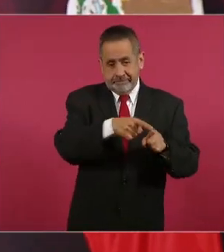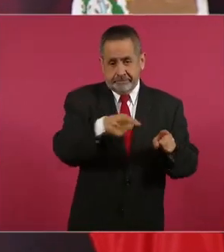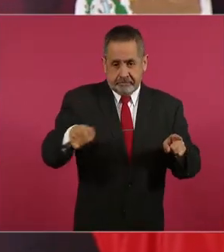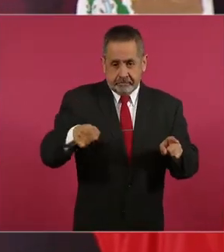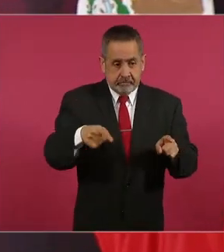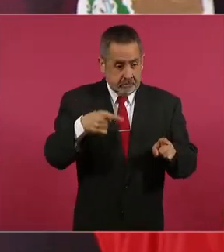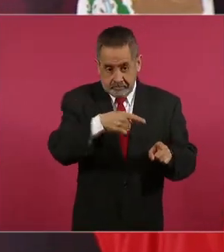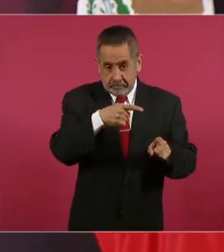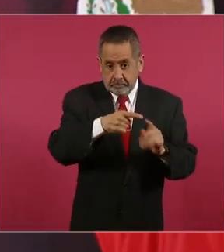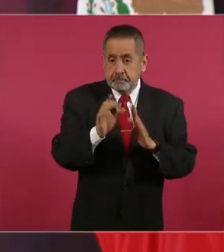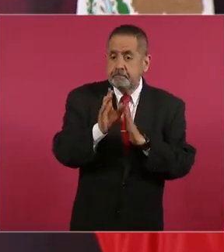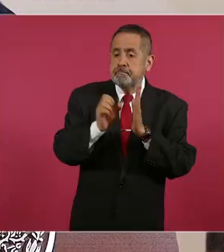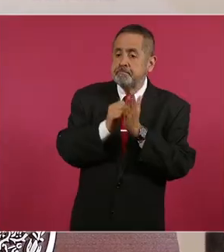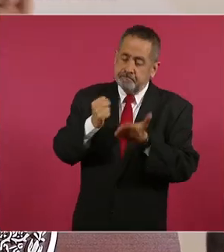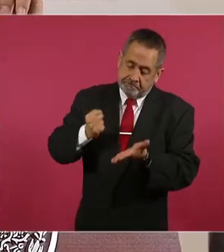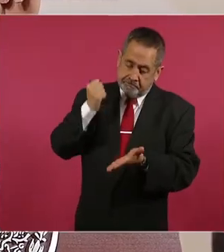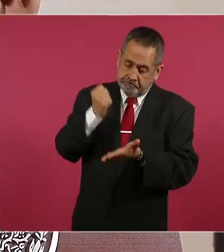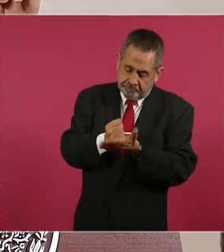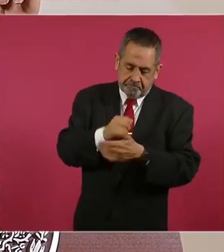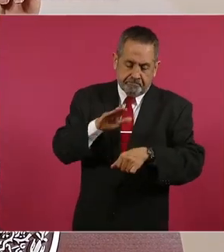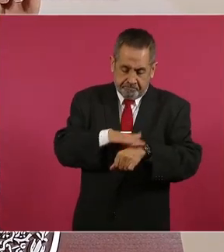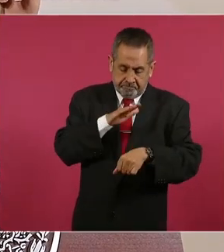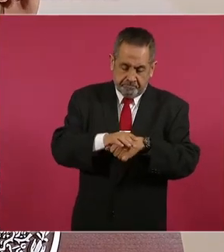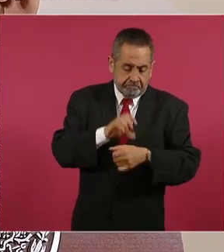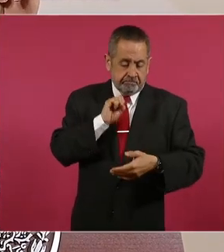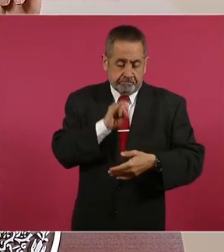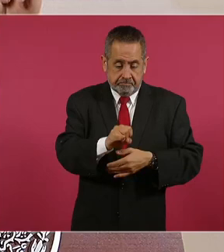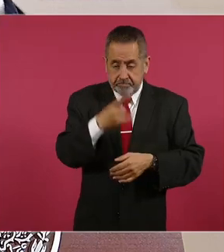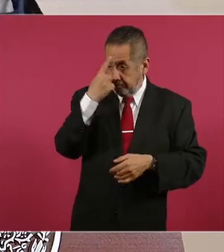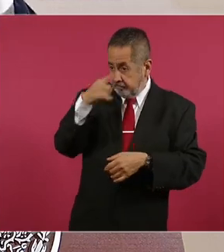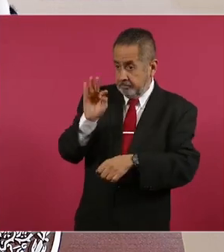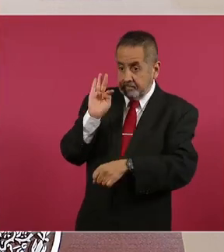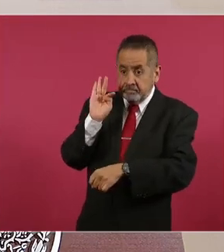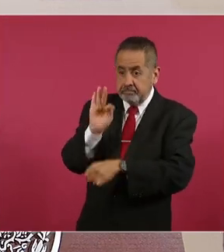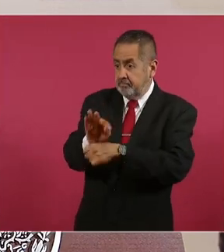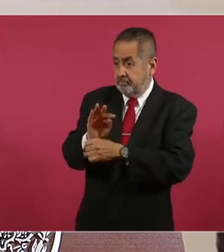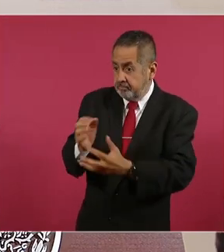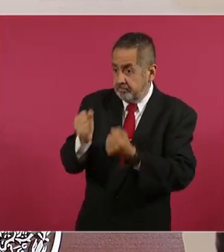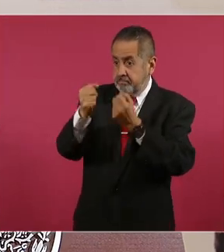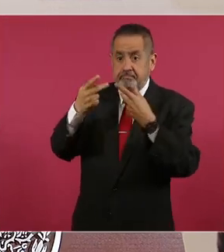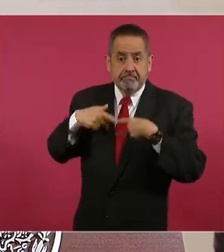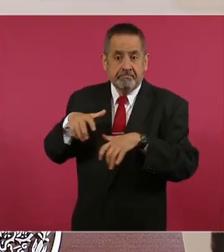aprobaron algo en favor del pueblo, nunca,